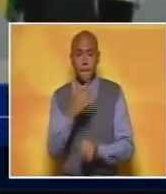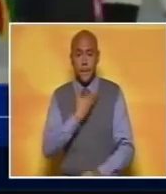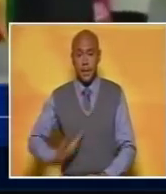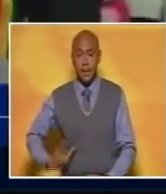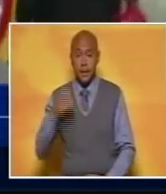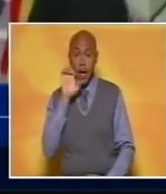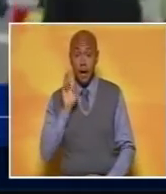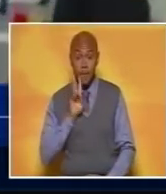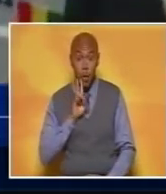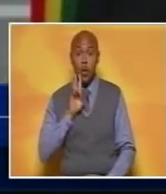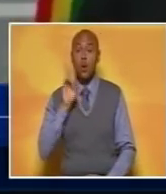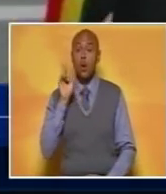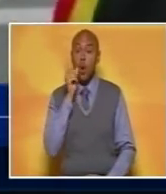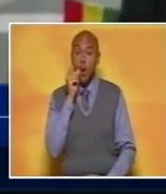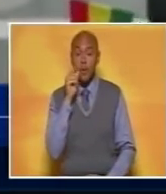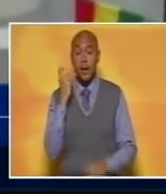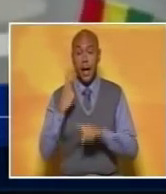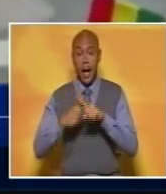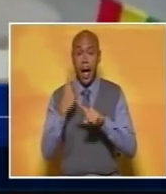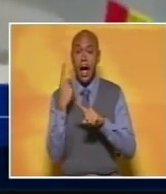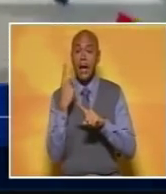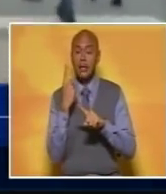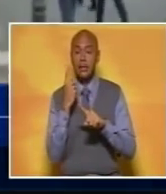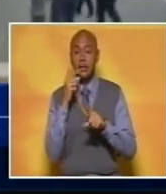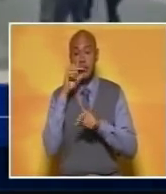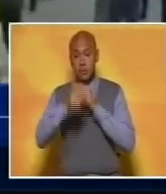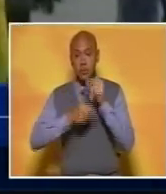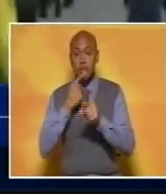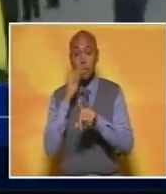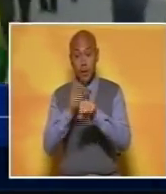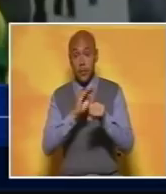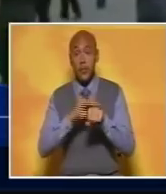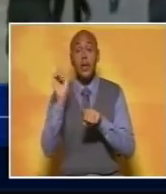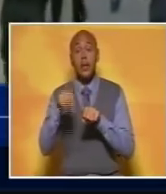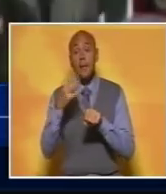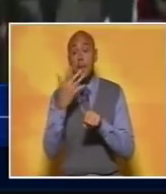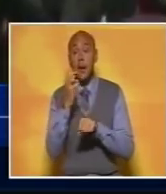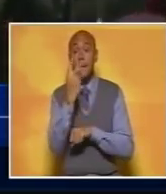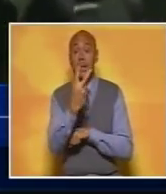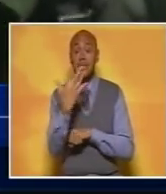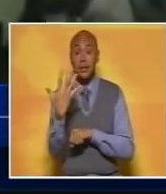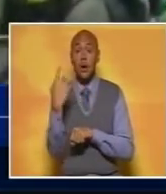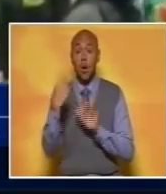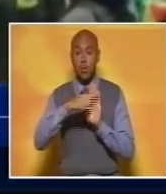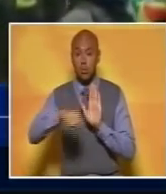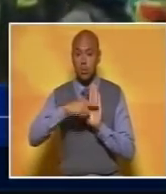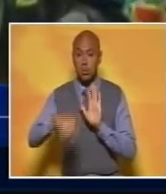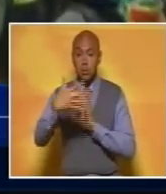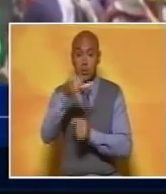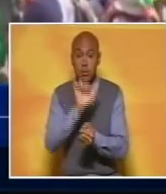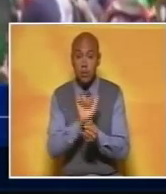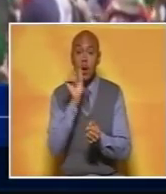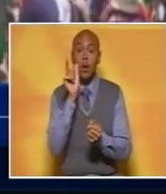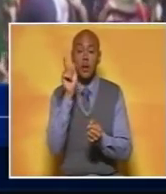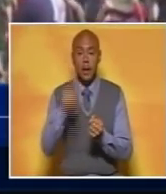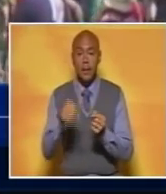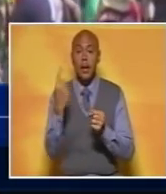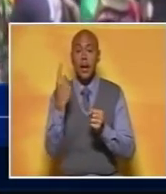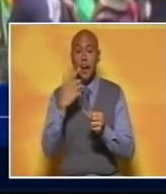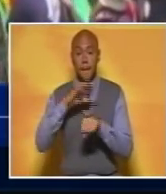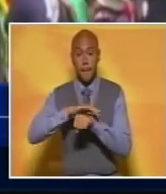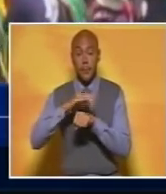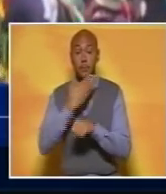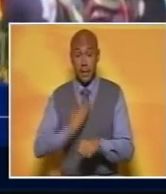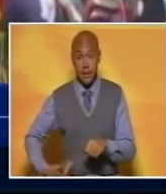lo habría denunciado el exmandatario en Twitter. Hasta el momento se han ejecutado 25 órdenes de aprehensión contra presidentes y